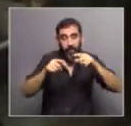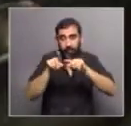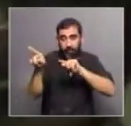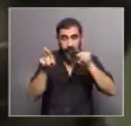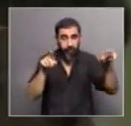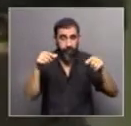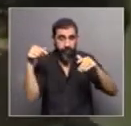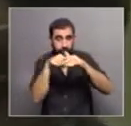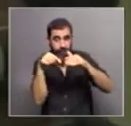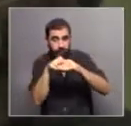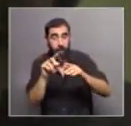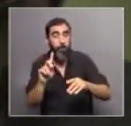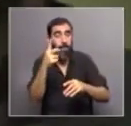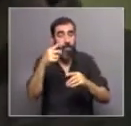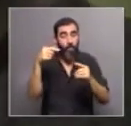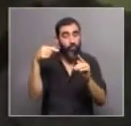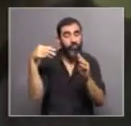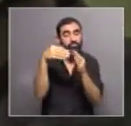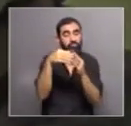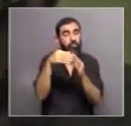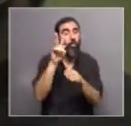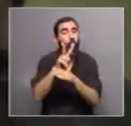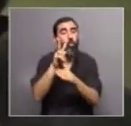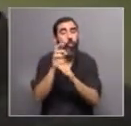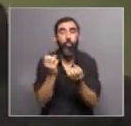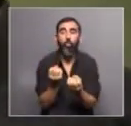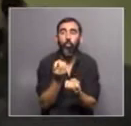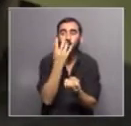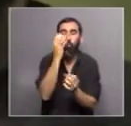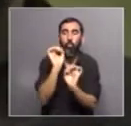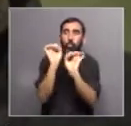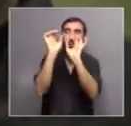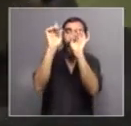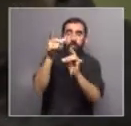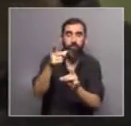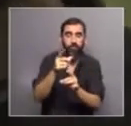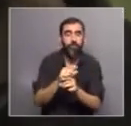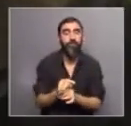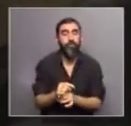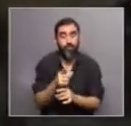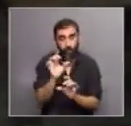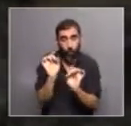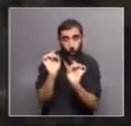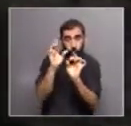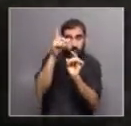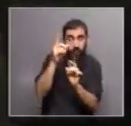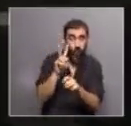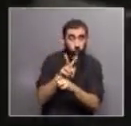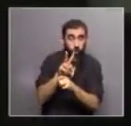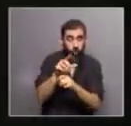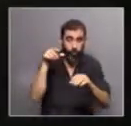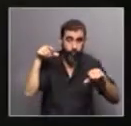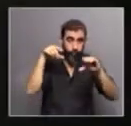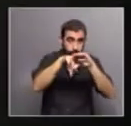de entrada. El primer puerto es para la medición de partículas, que es con un tren EPA. Esta es la lanza que se debe